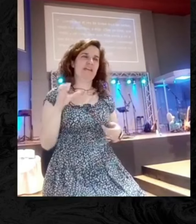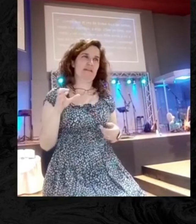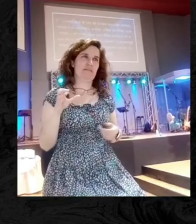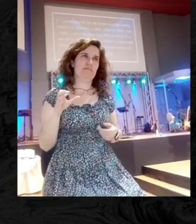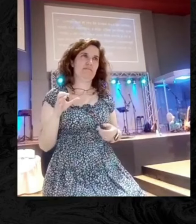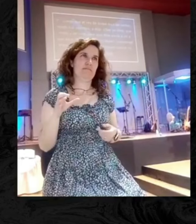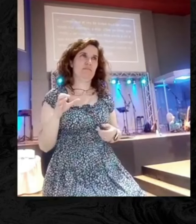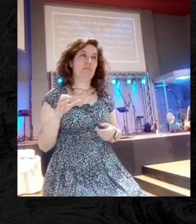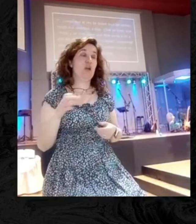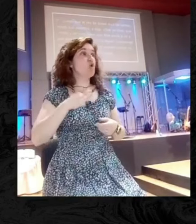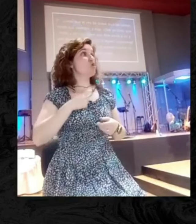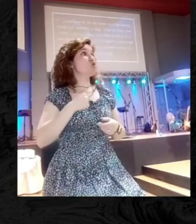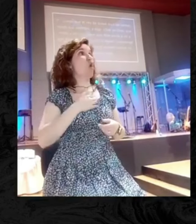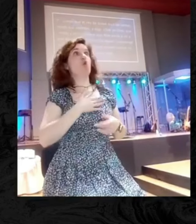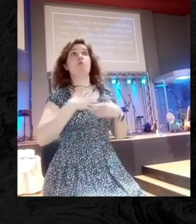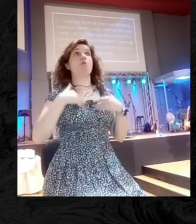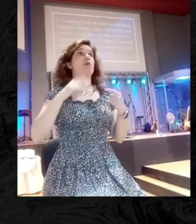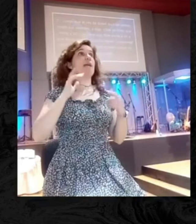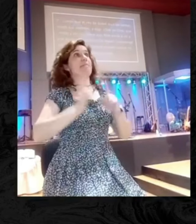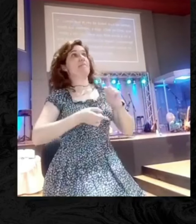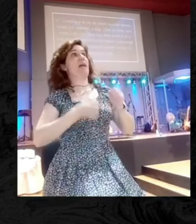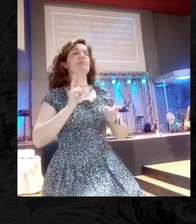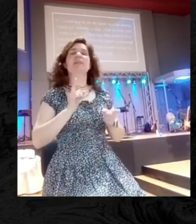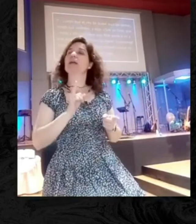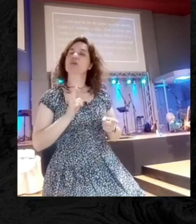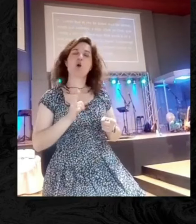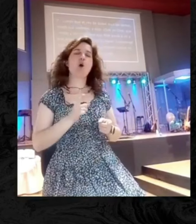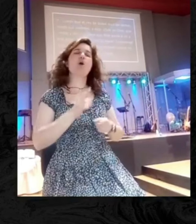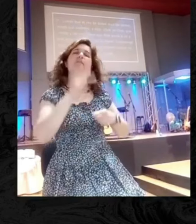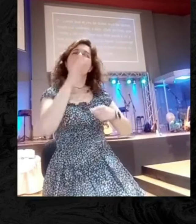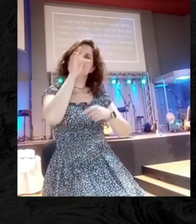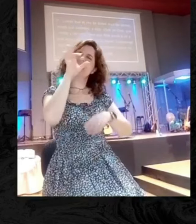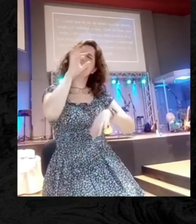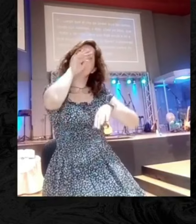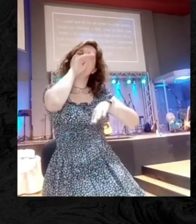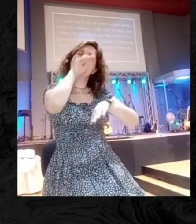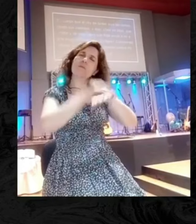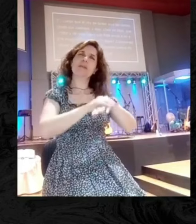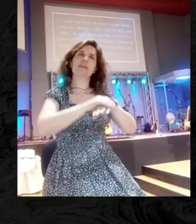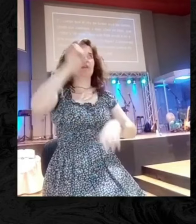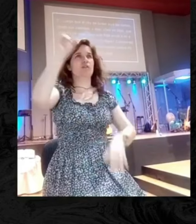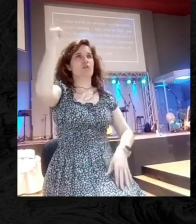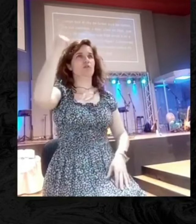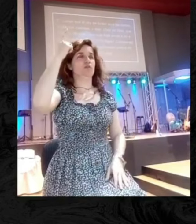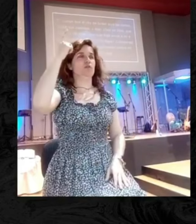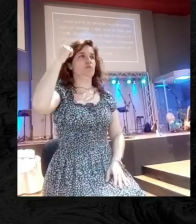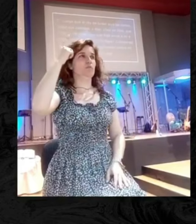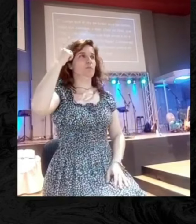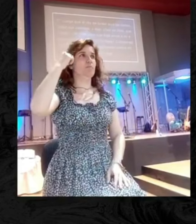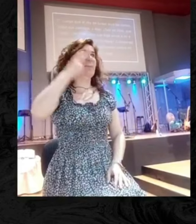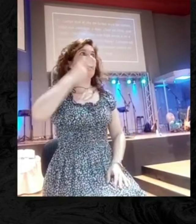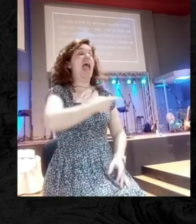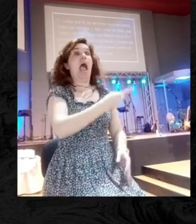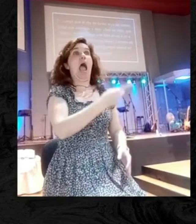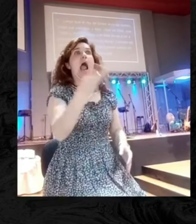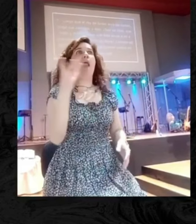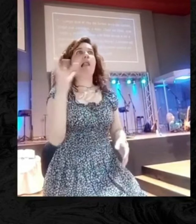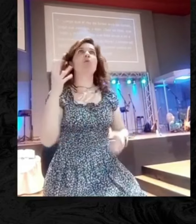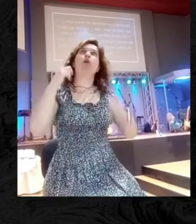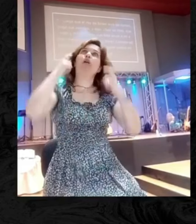hacer tu voluntad porque no podemos tratar de manipular a Dios Como algunos tratan